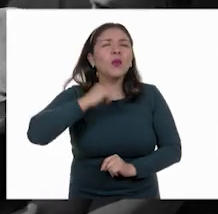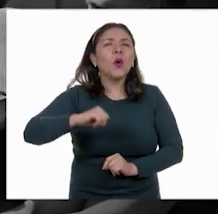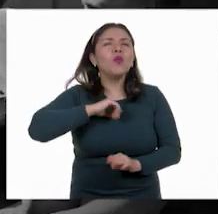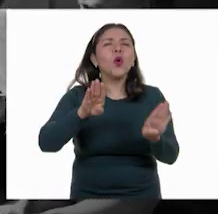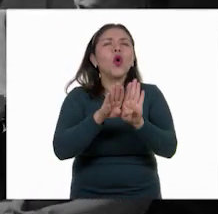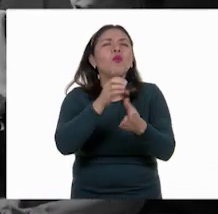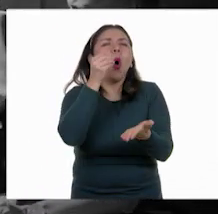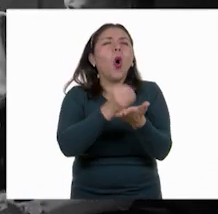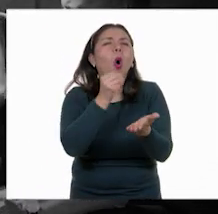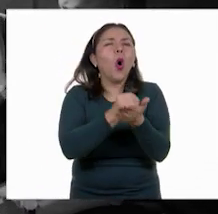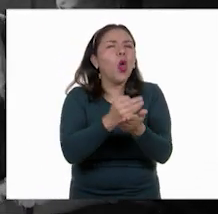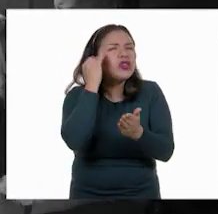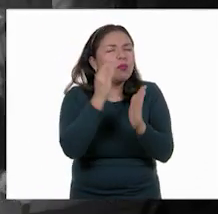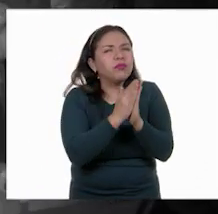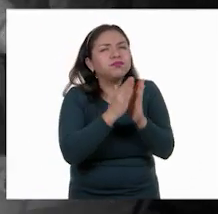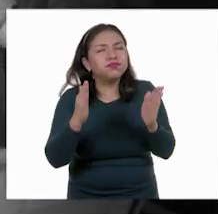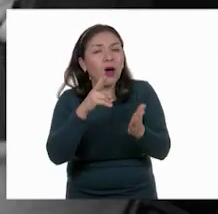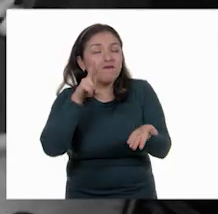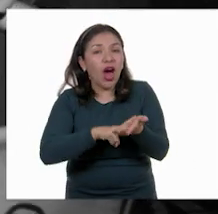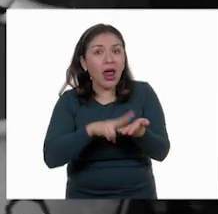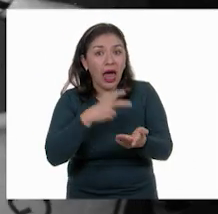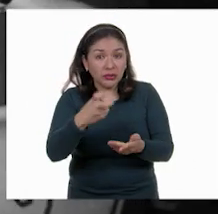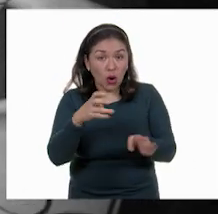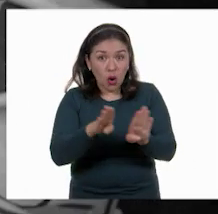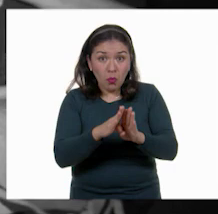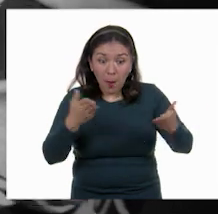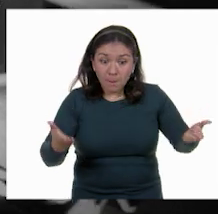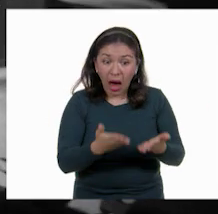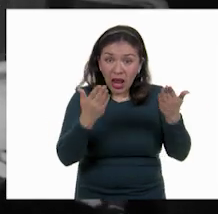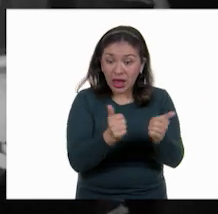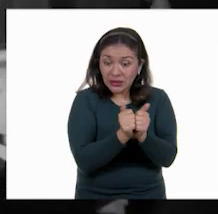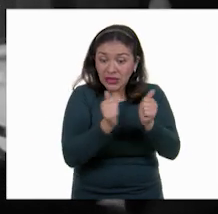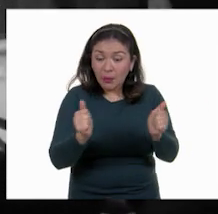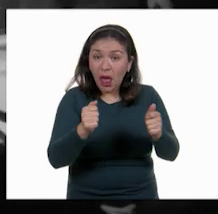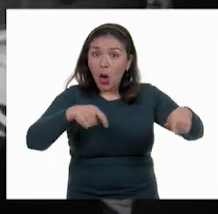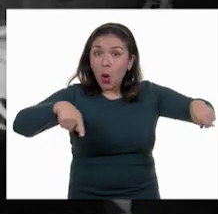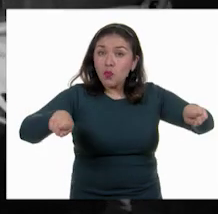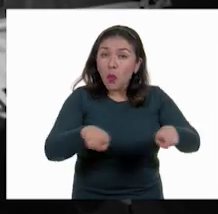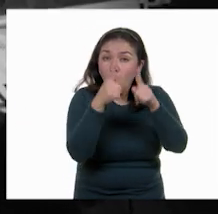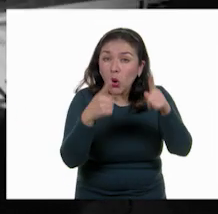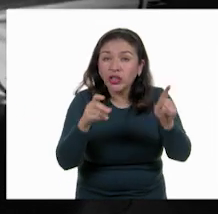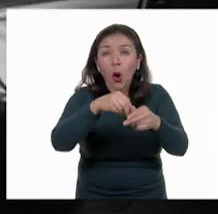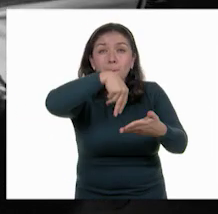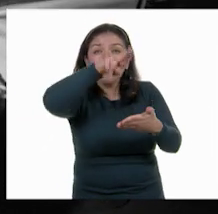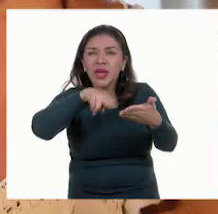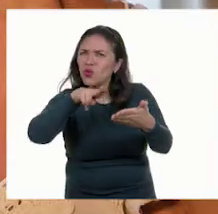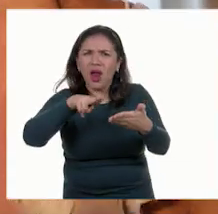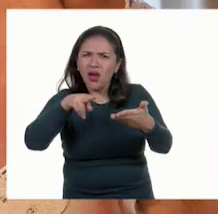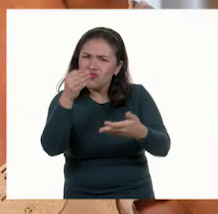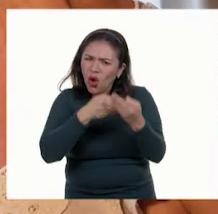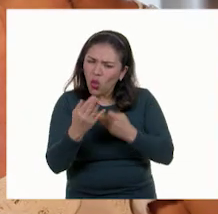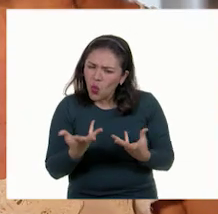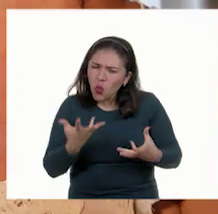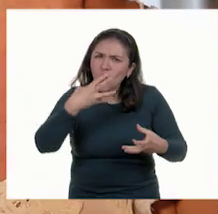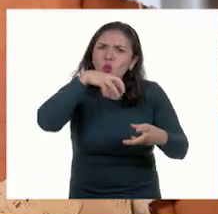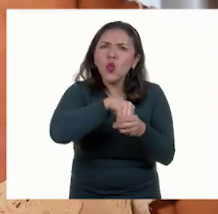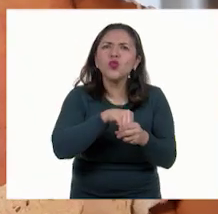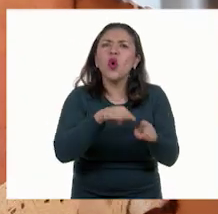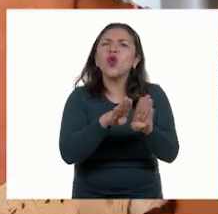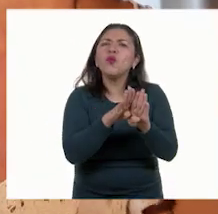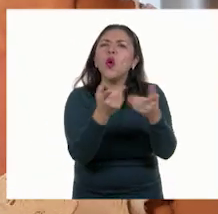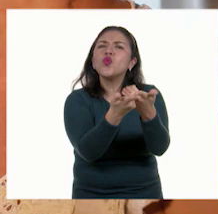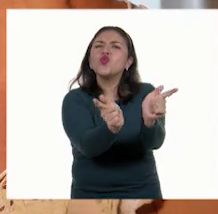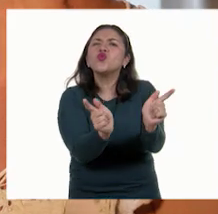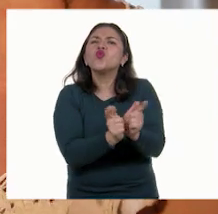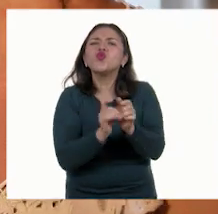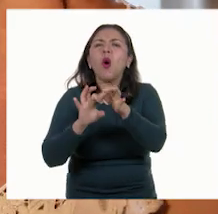¿no? Donde no la danza estaba separada de la música ni de la pintura, ni nada. Todos estaban como en un trabajo en